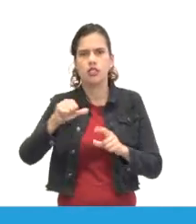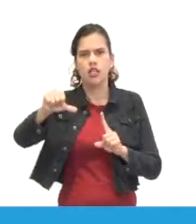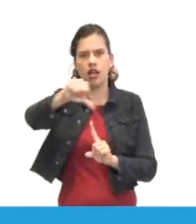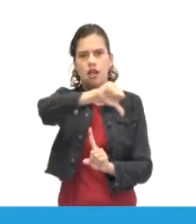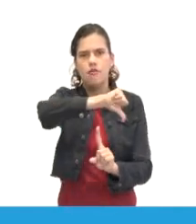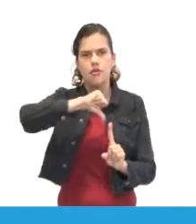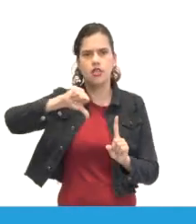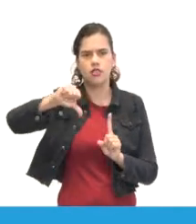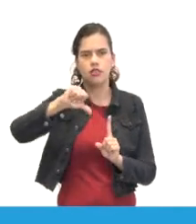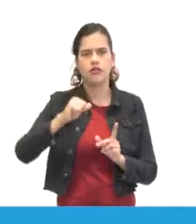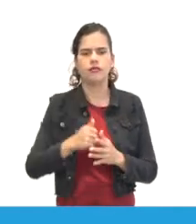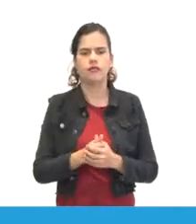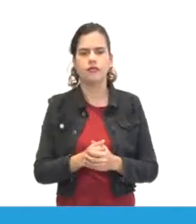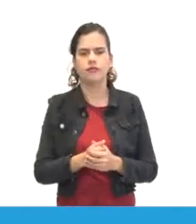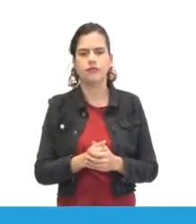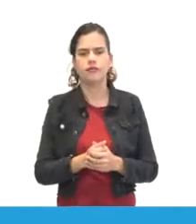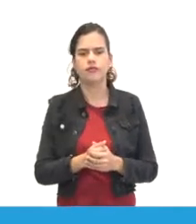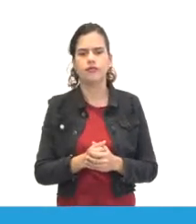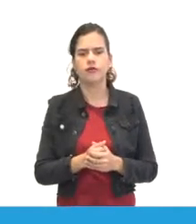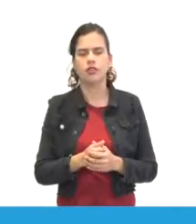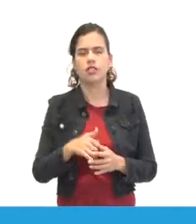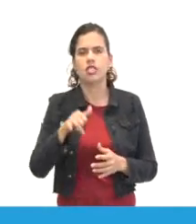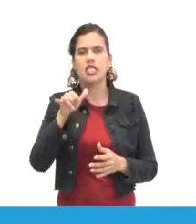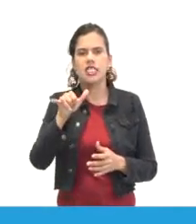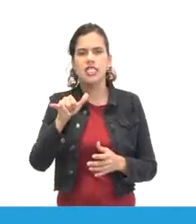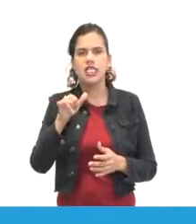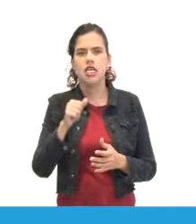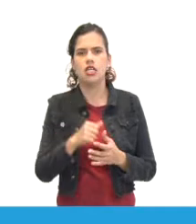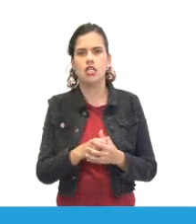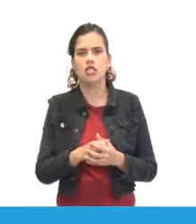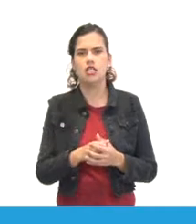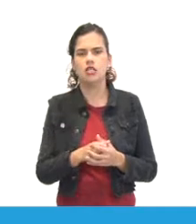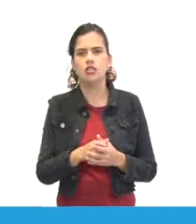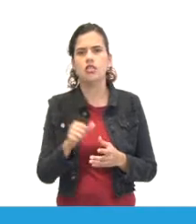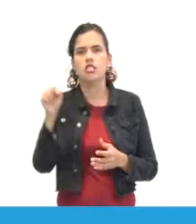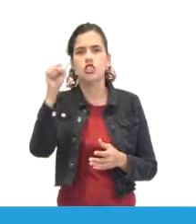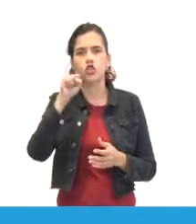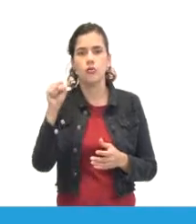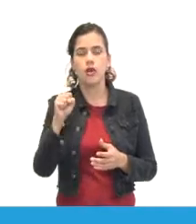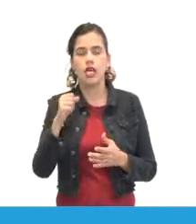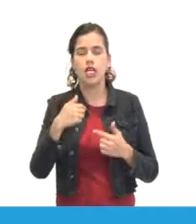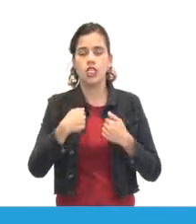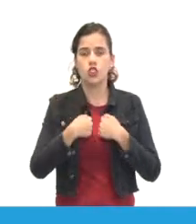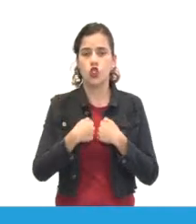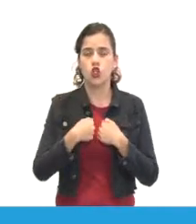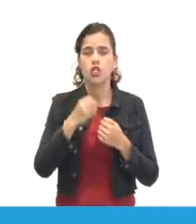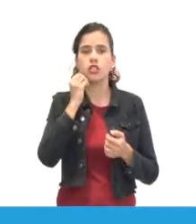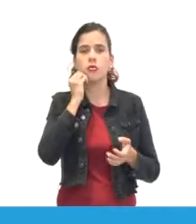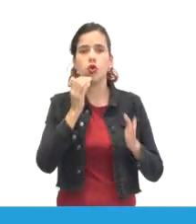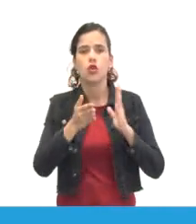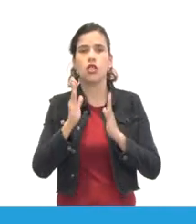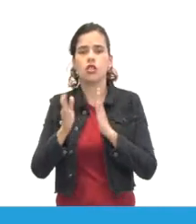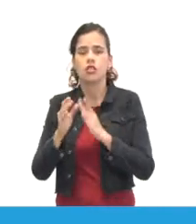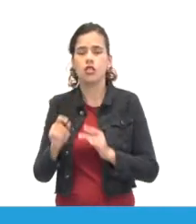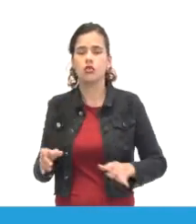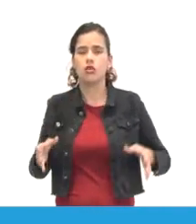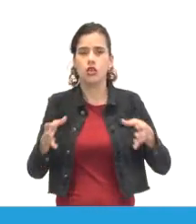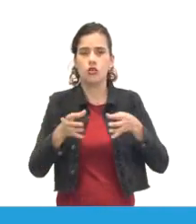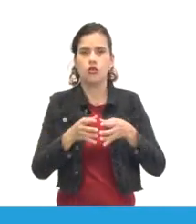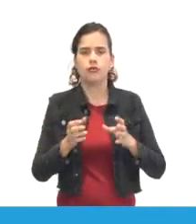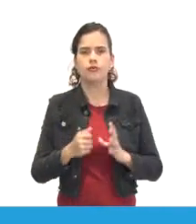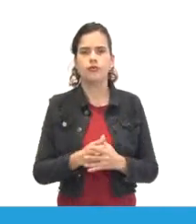ambiente. Y Jenny, Xiomara y yo estamos organizando una